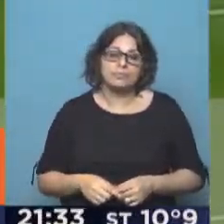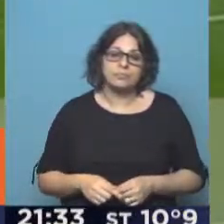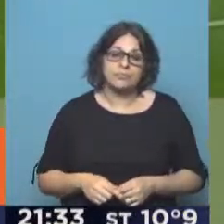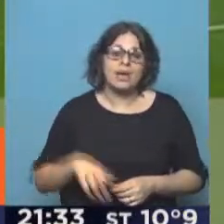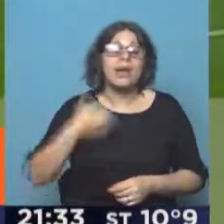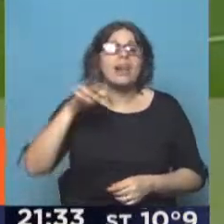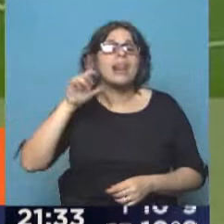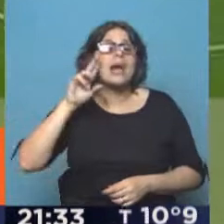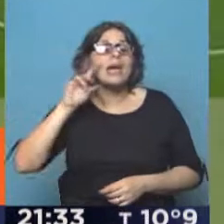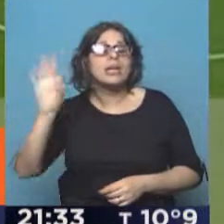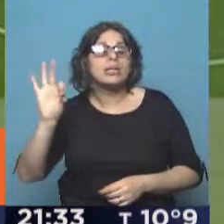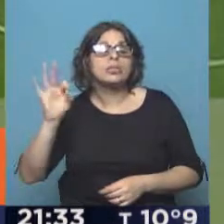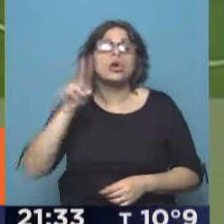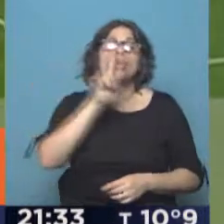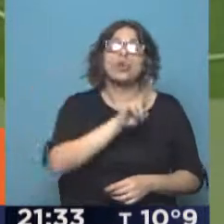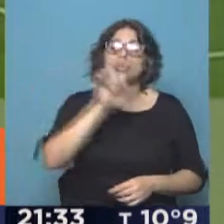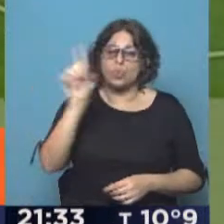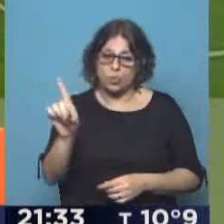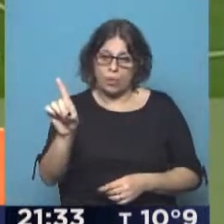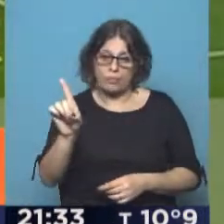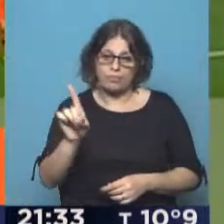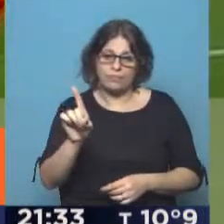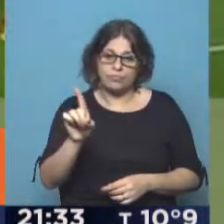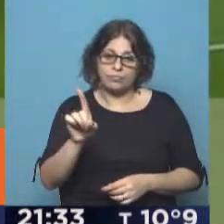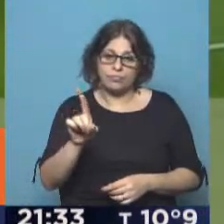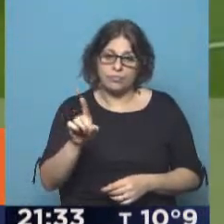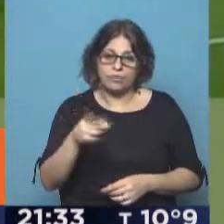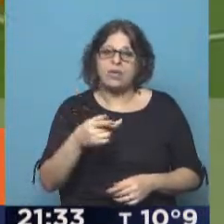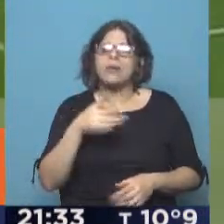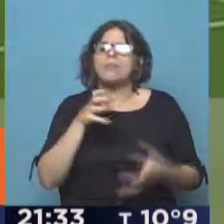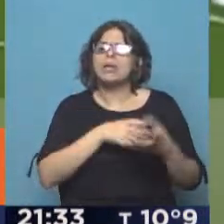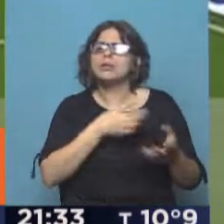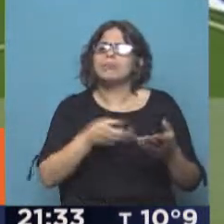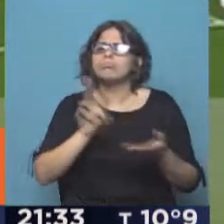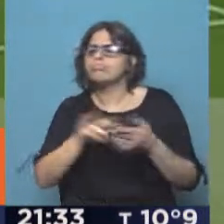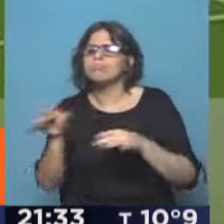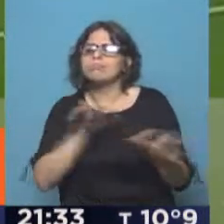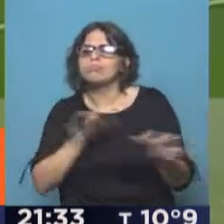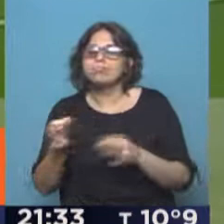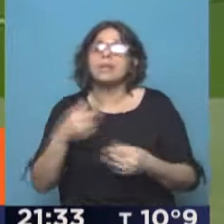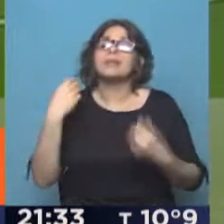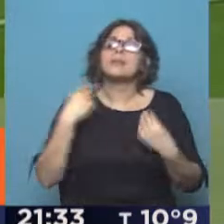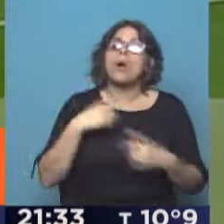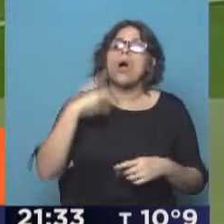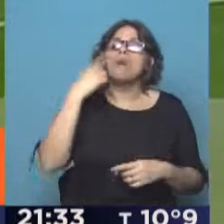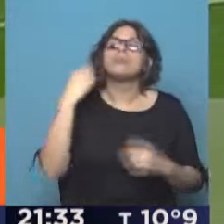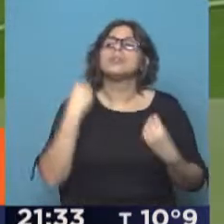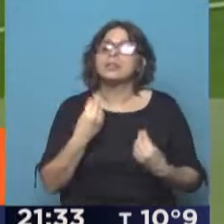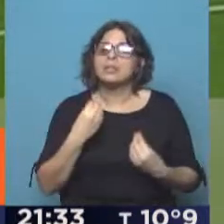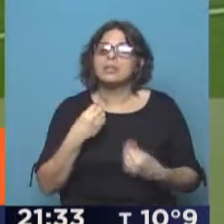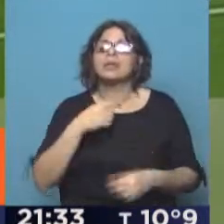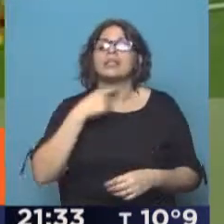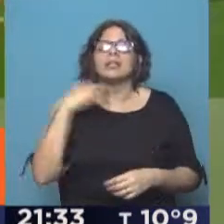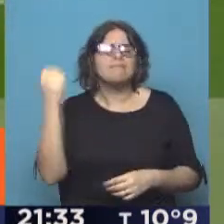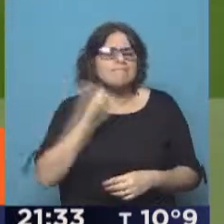Alario el 2-1. Una serie de rebotes le quedó al hombre que quería hacer un